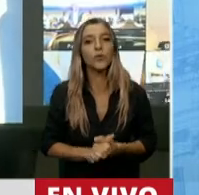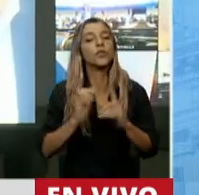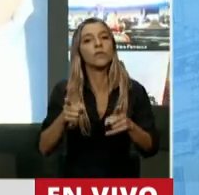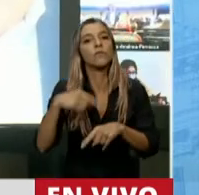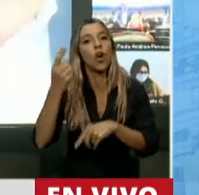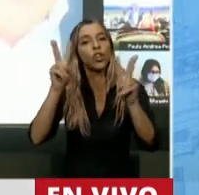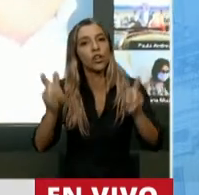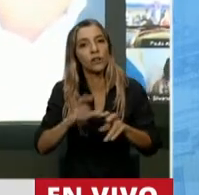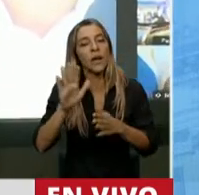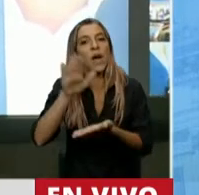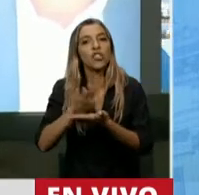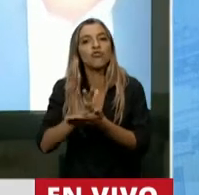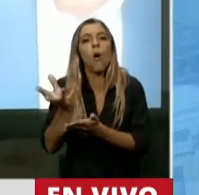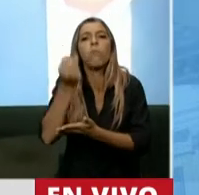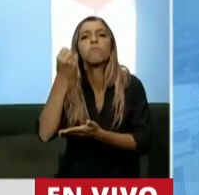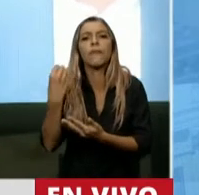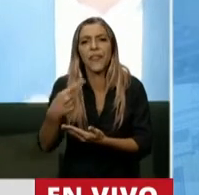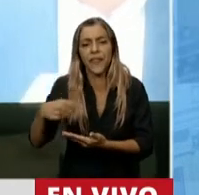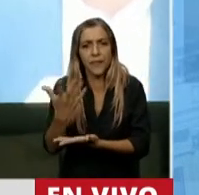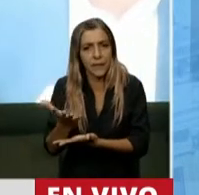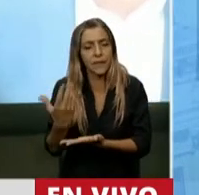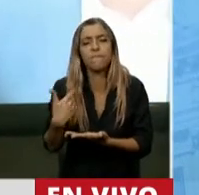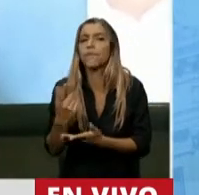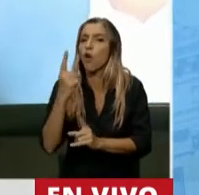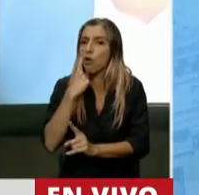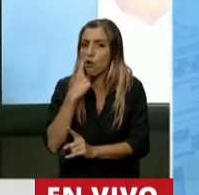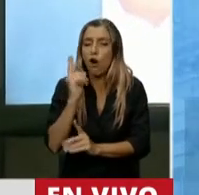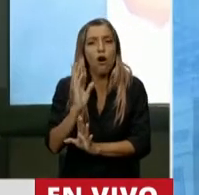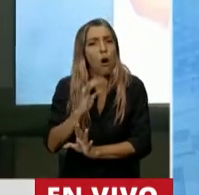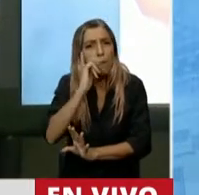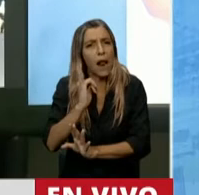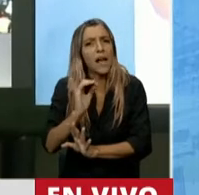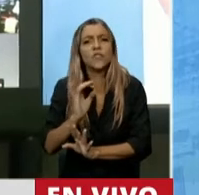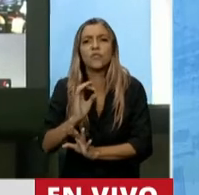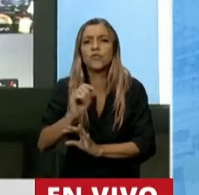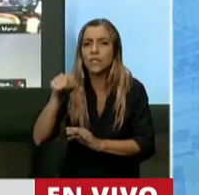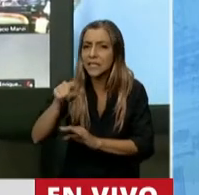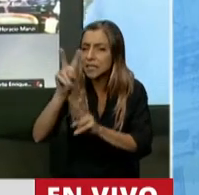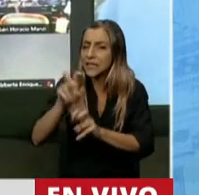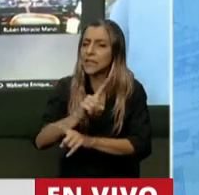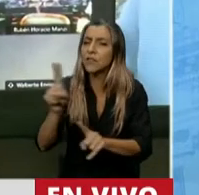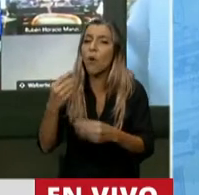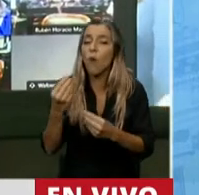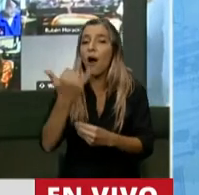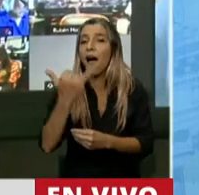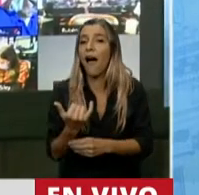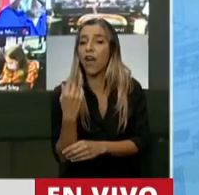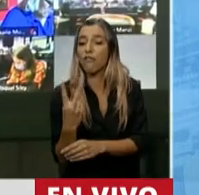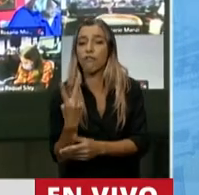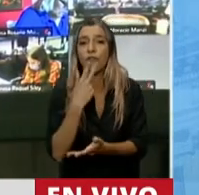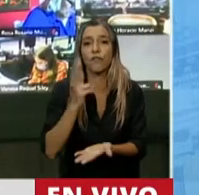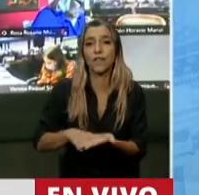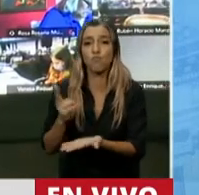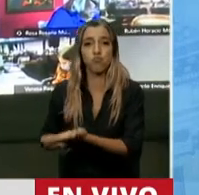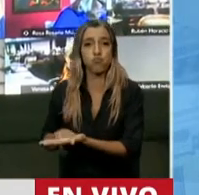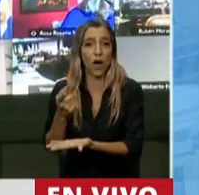confiscatoriedad, pero que tampoco se menciona este tema. Hay una doble imposición, se trata de un